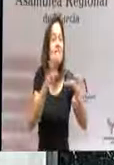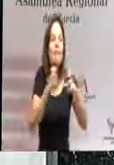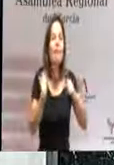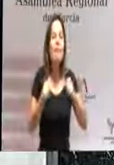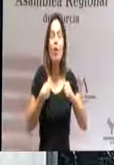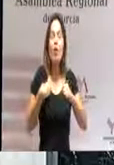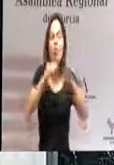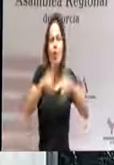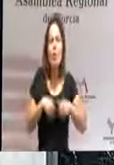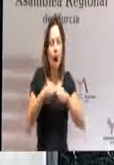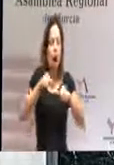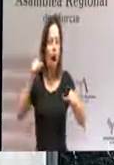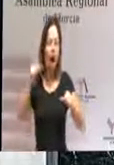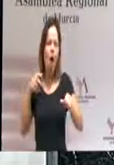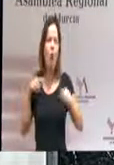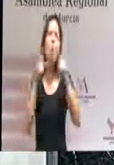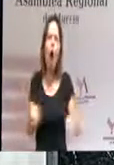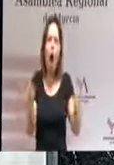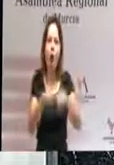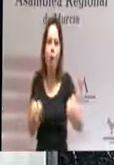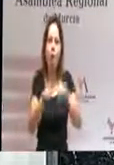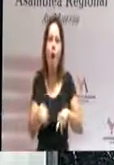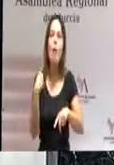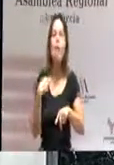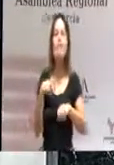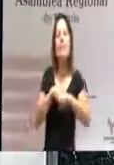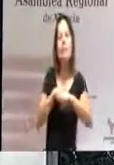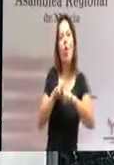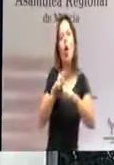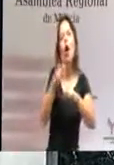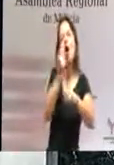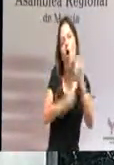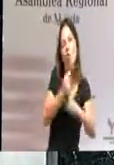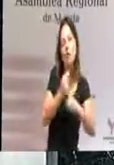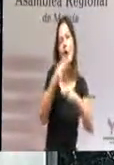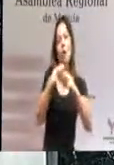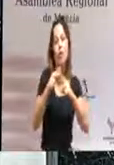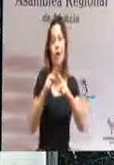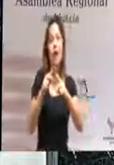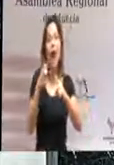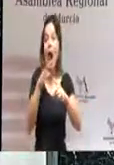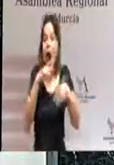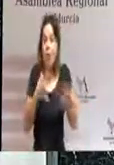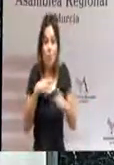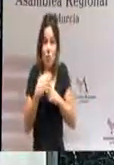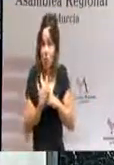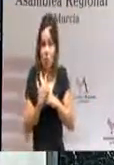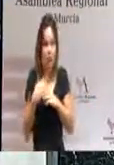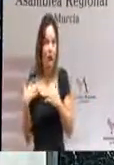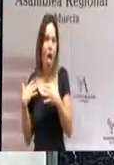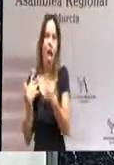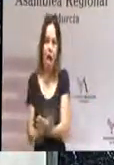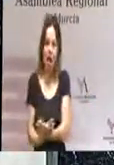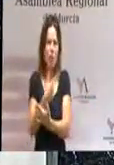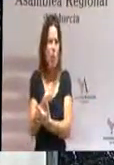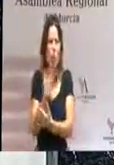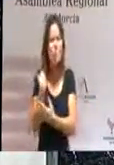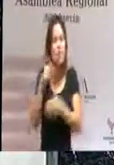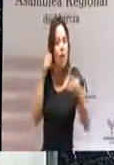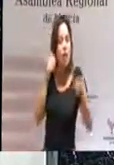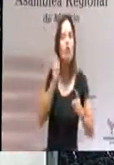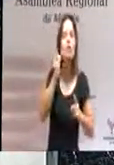siempre, al tipo de economía y de política que nos ha conducido a esta situación. Le ciega a usted el deseo